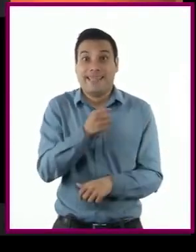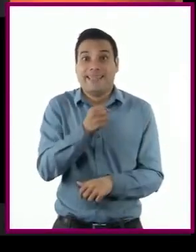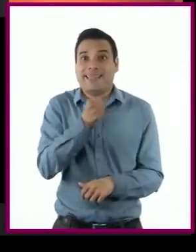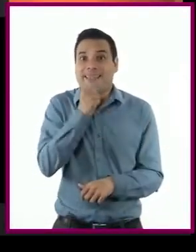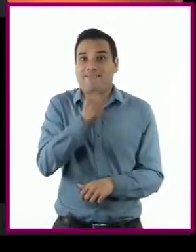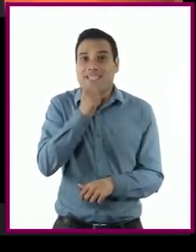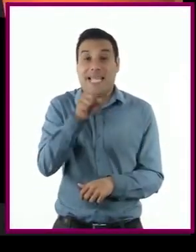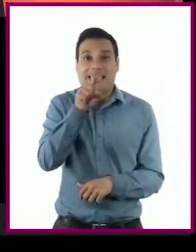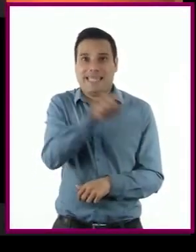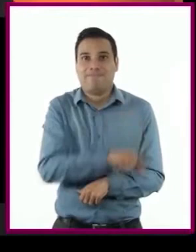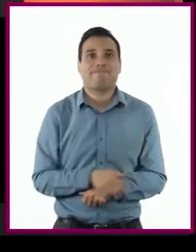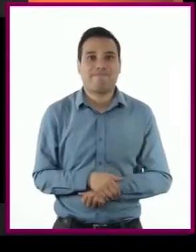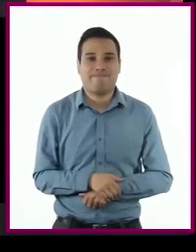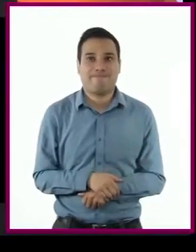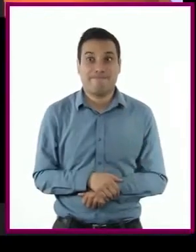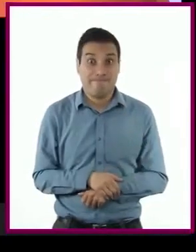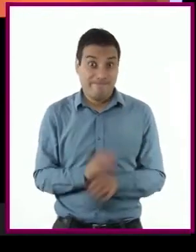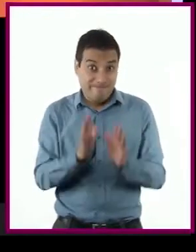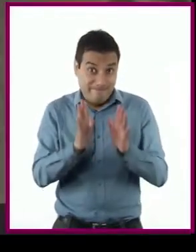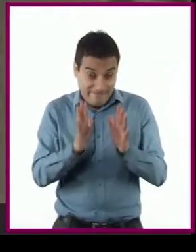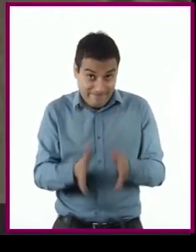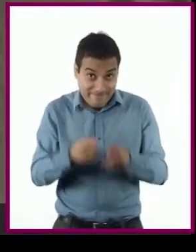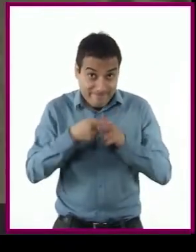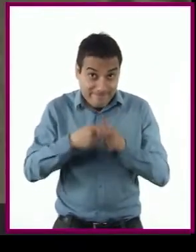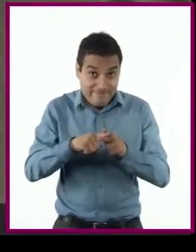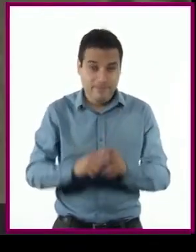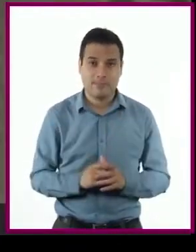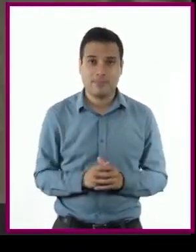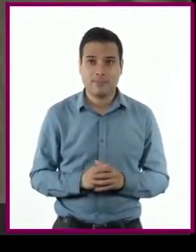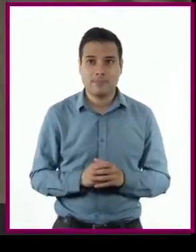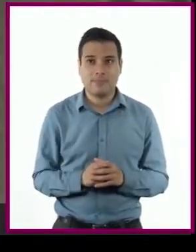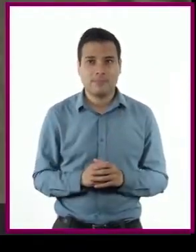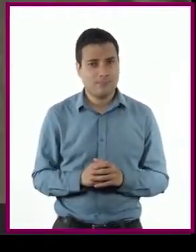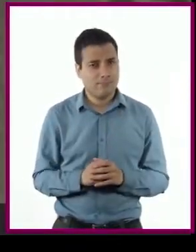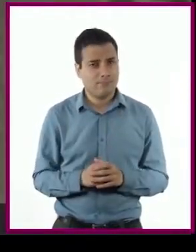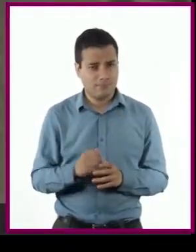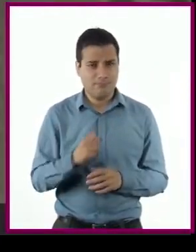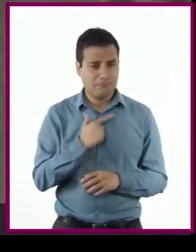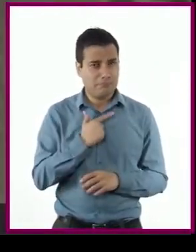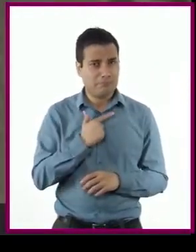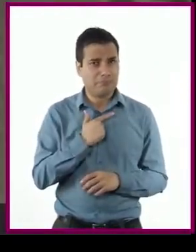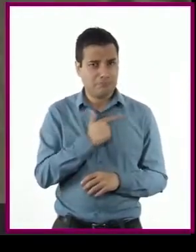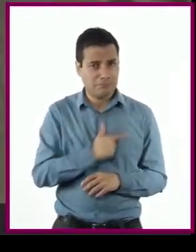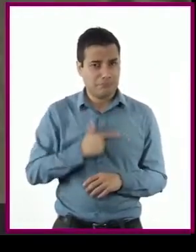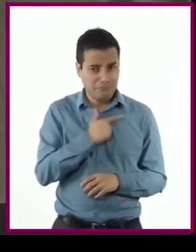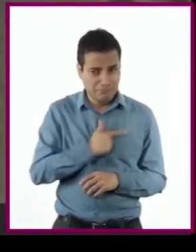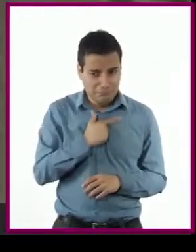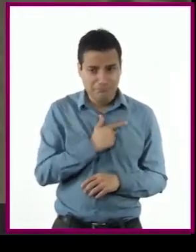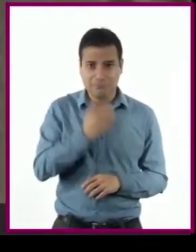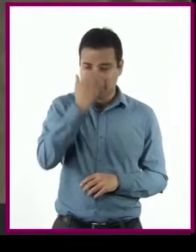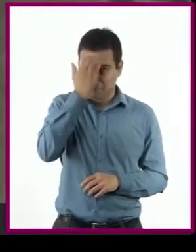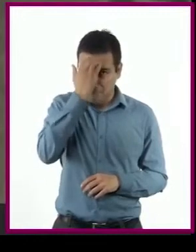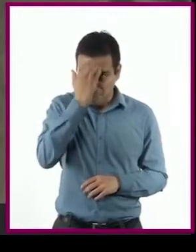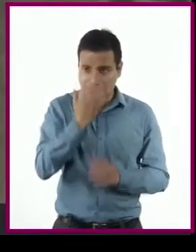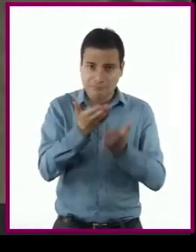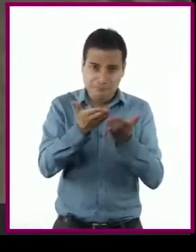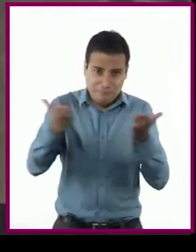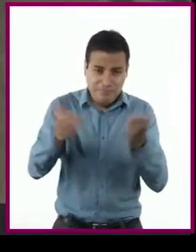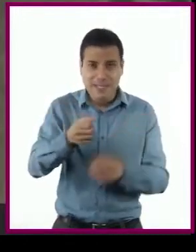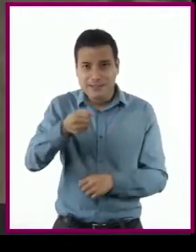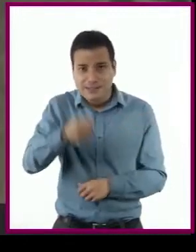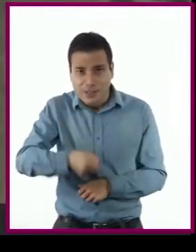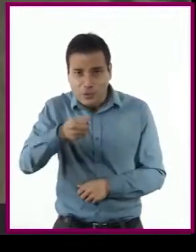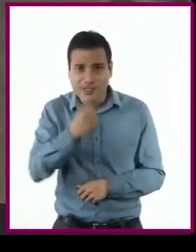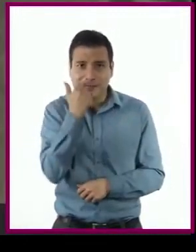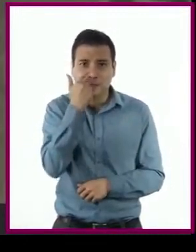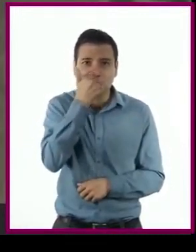usted. ¿Le parece si comenzamos? Oh, me da mucho gusto conocerlos y saludar a todas las alumnas